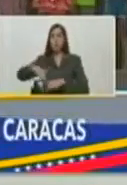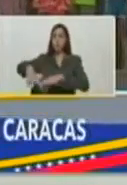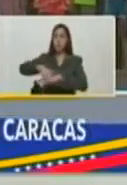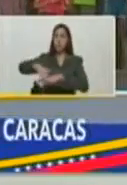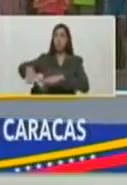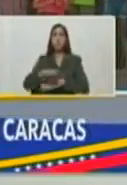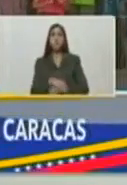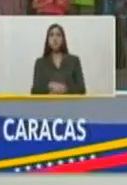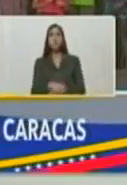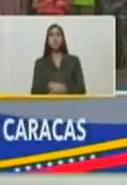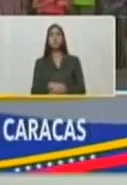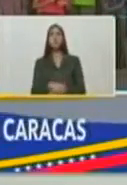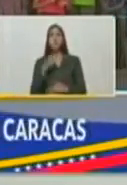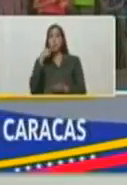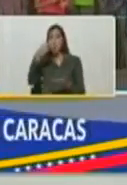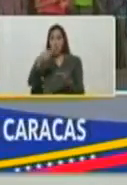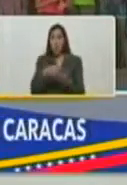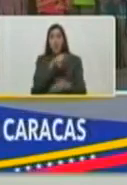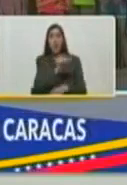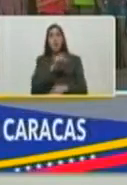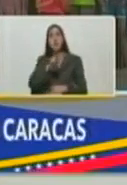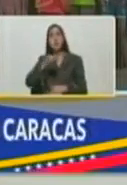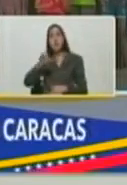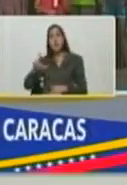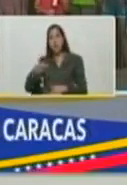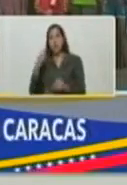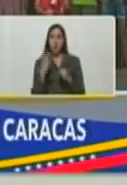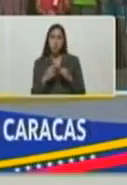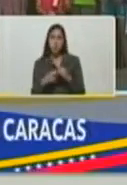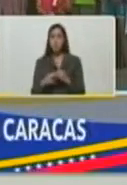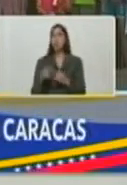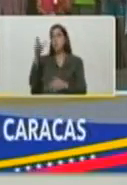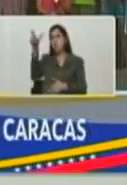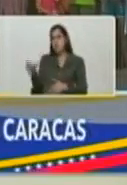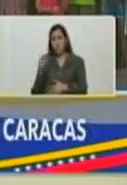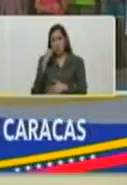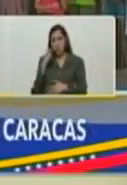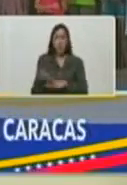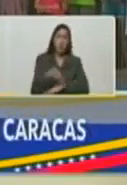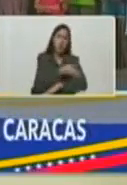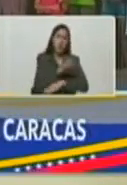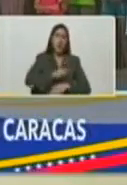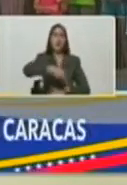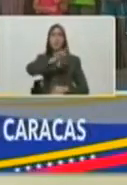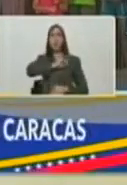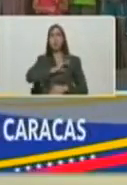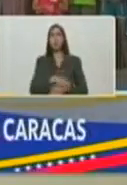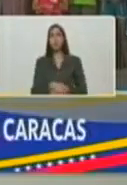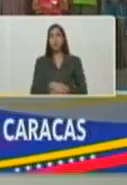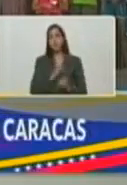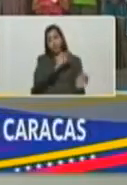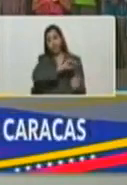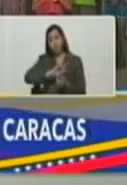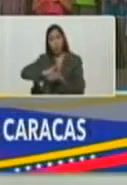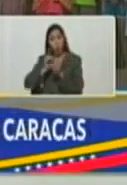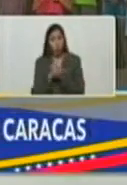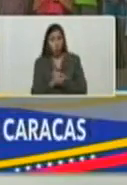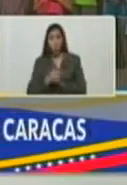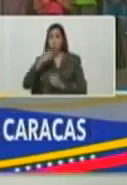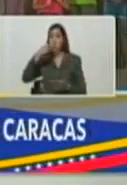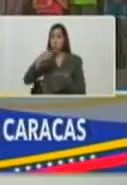le pusieron a la montaña el nombre del señor Ávila. Pero el nombre original luego se descubrió es Guarayra